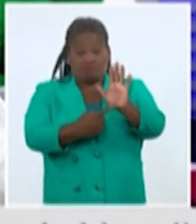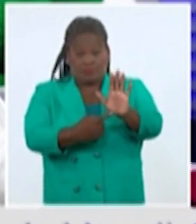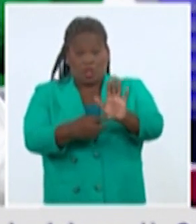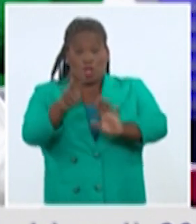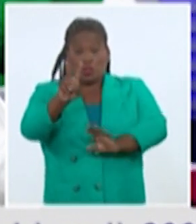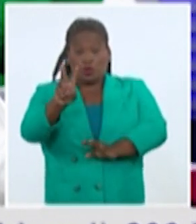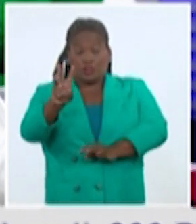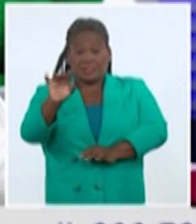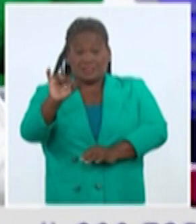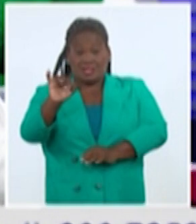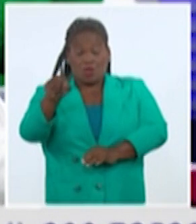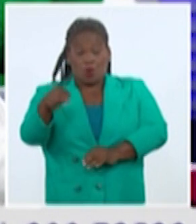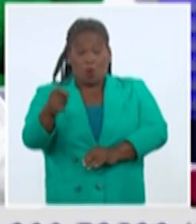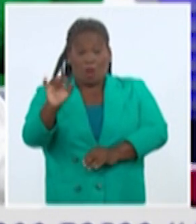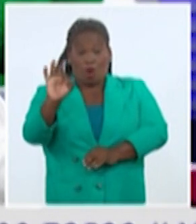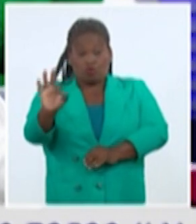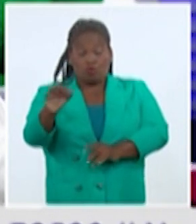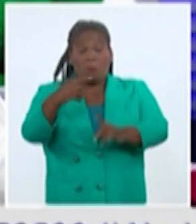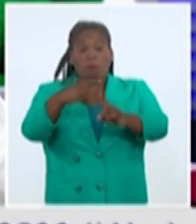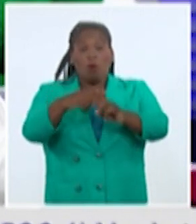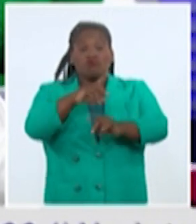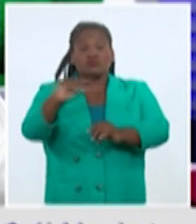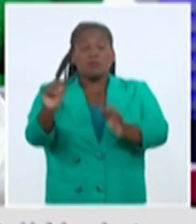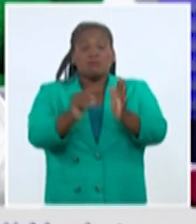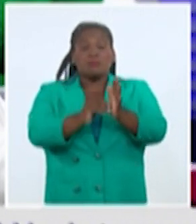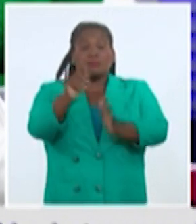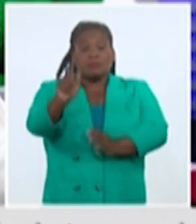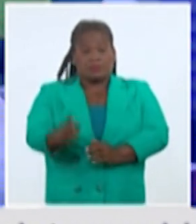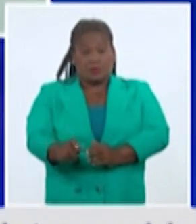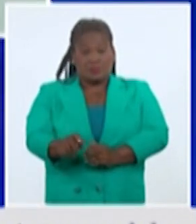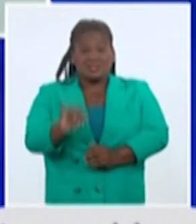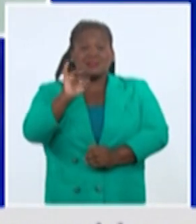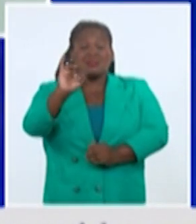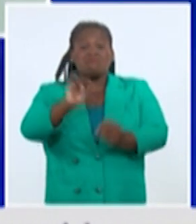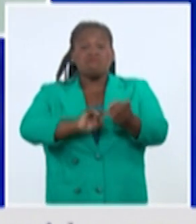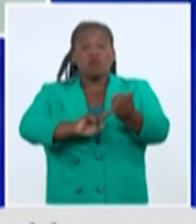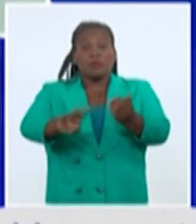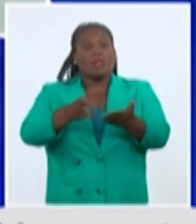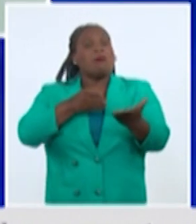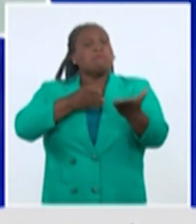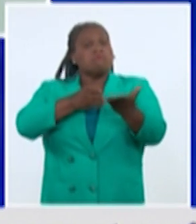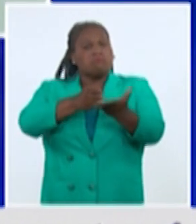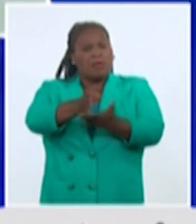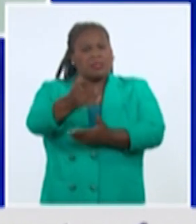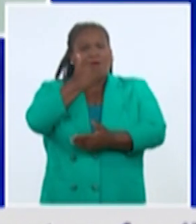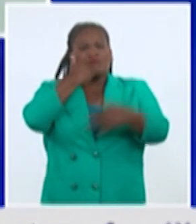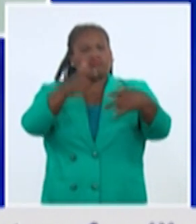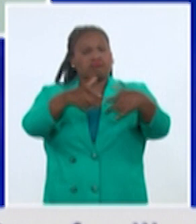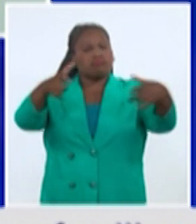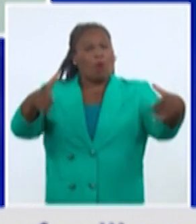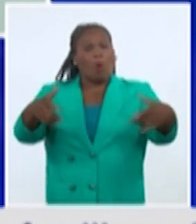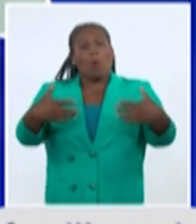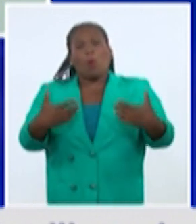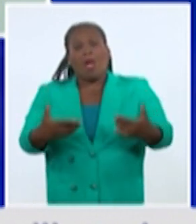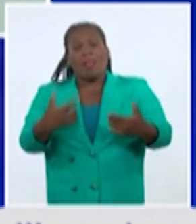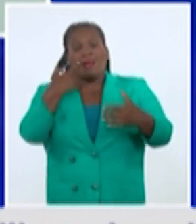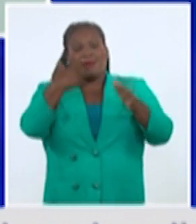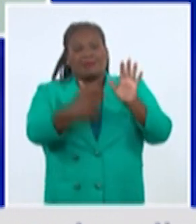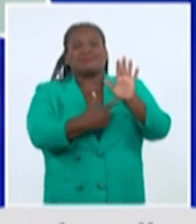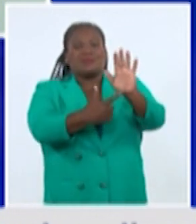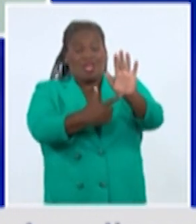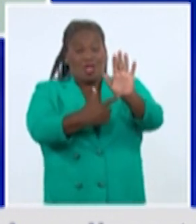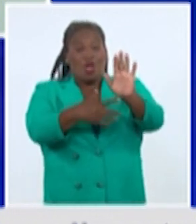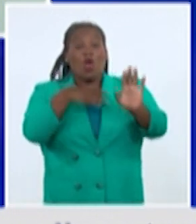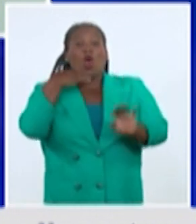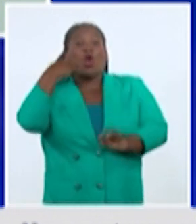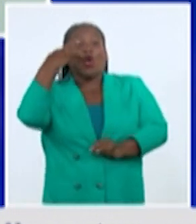236,8 por 100.000 habitantes. Las 6 provincias que mantienen las tasas más elevadas la tienen ahí en la